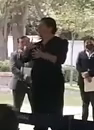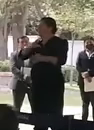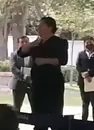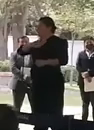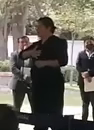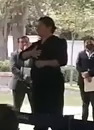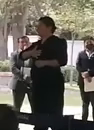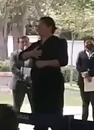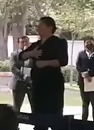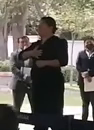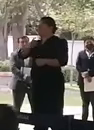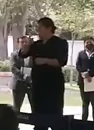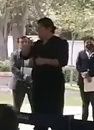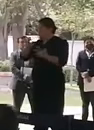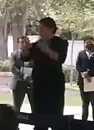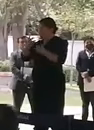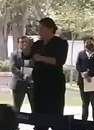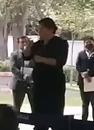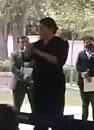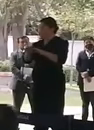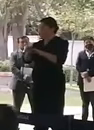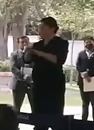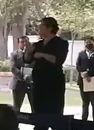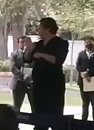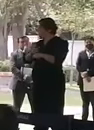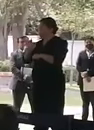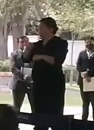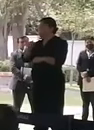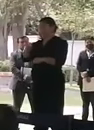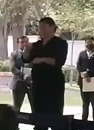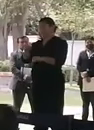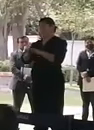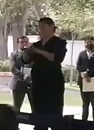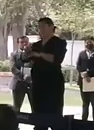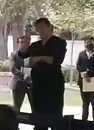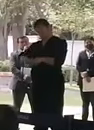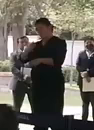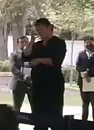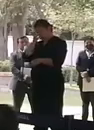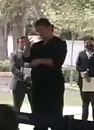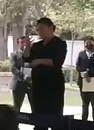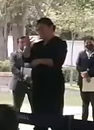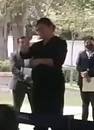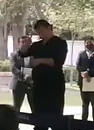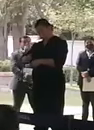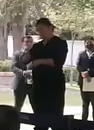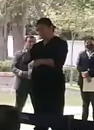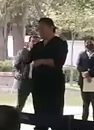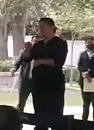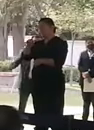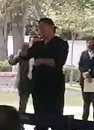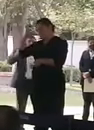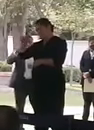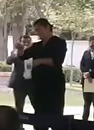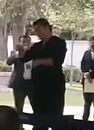hasta más. Y ese es un trabajo muy serio que vamos entre México y los Estados Unidos. Muchas gracias.